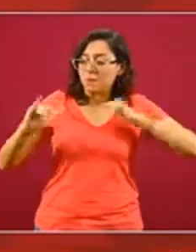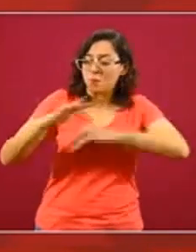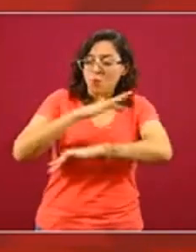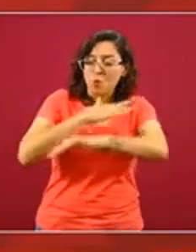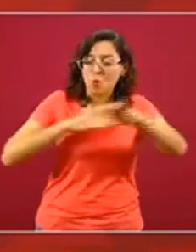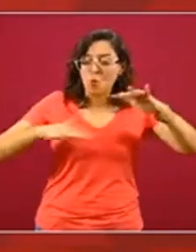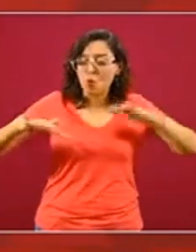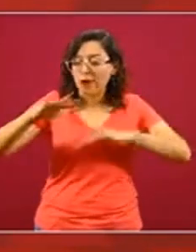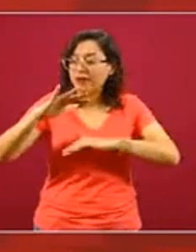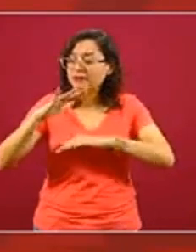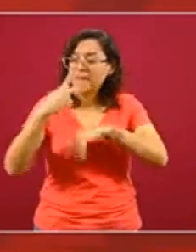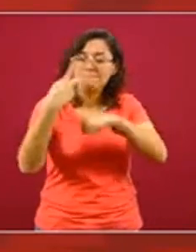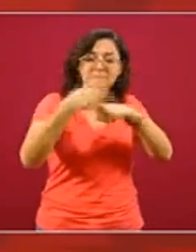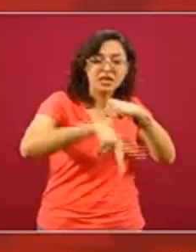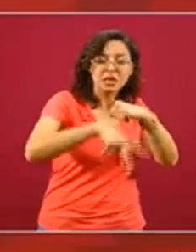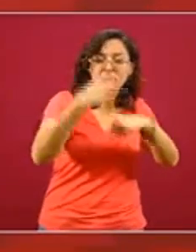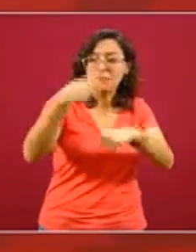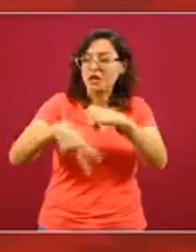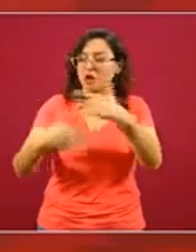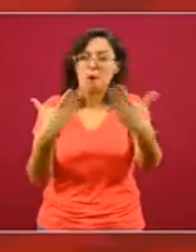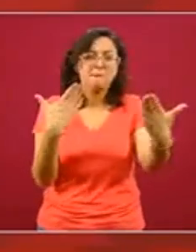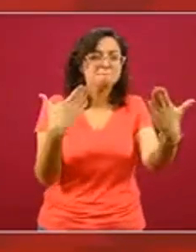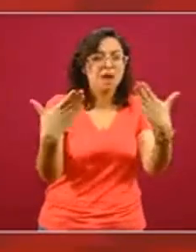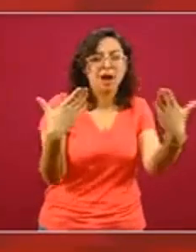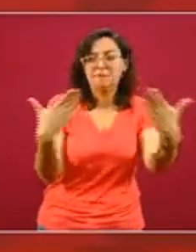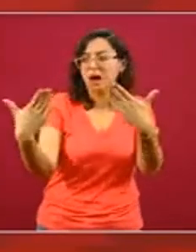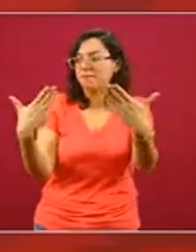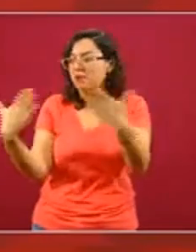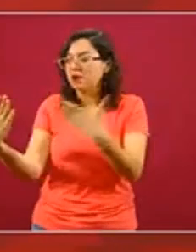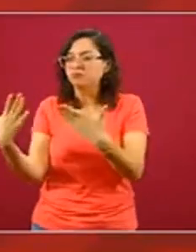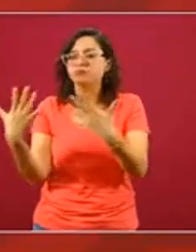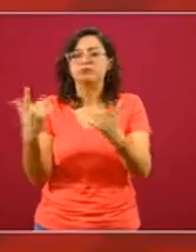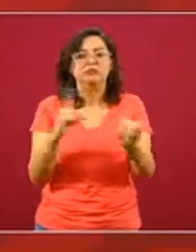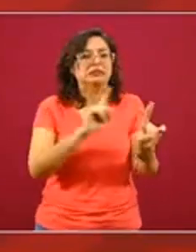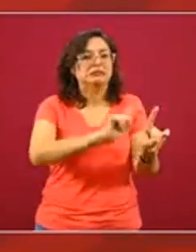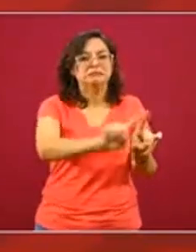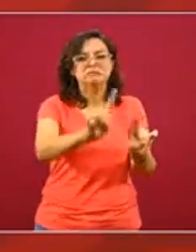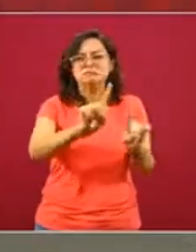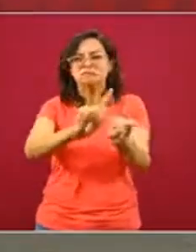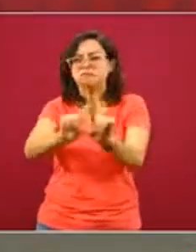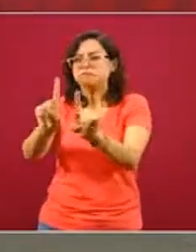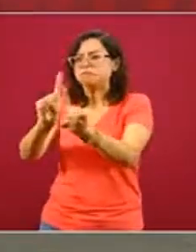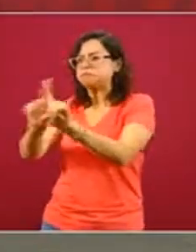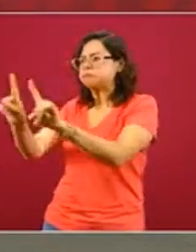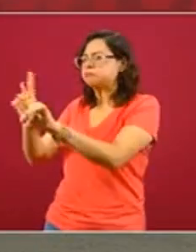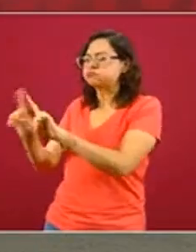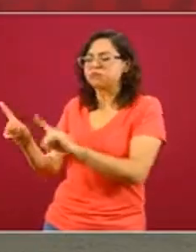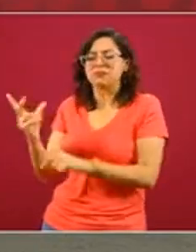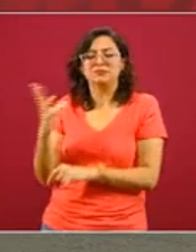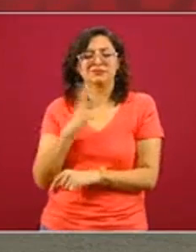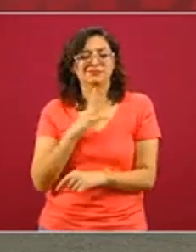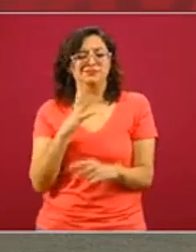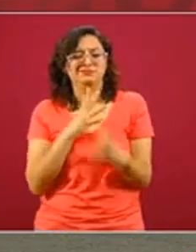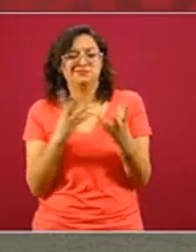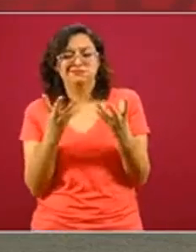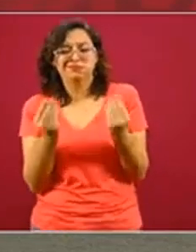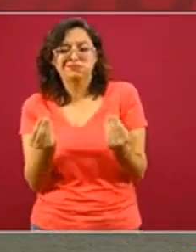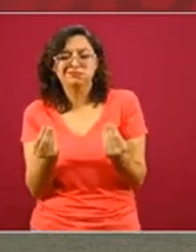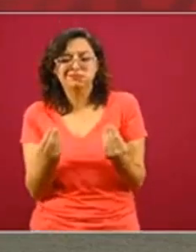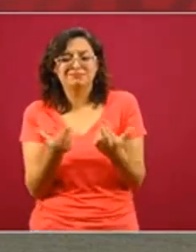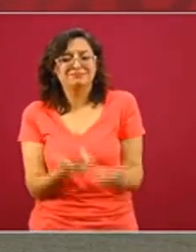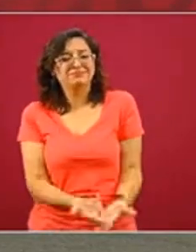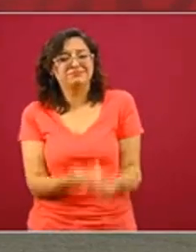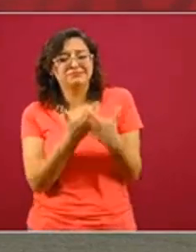categorías de riesgo que tienen que ver con distintas variables consideradas simultáneamente. Entonces, es muy amplio el